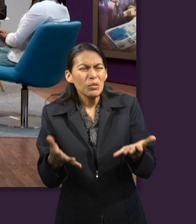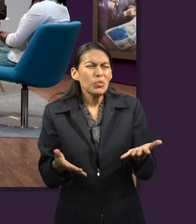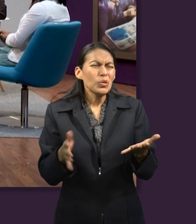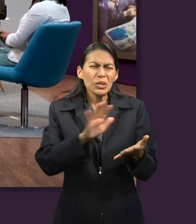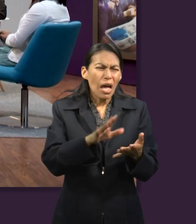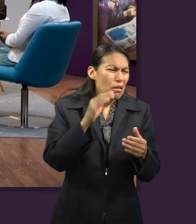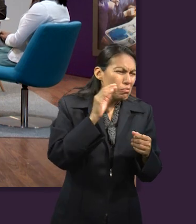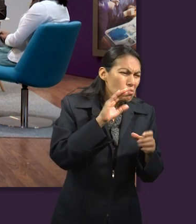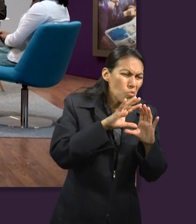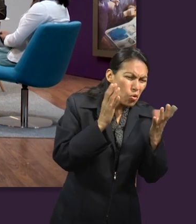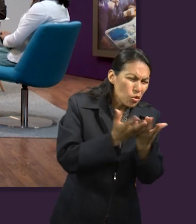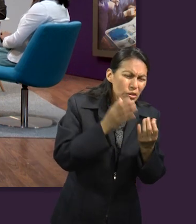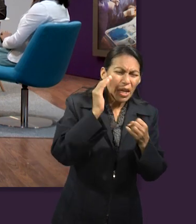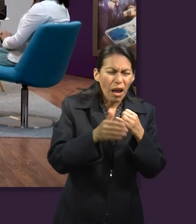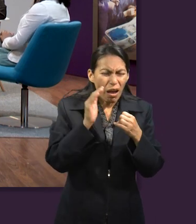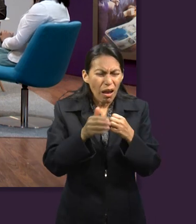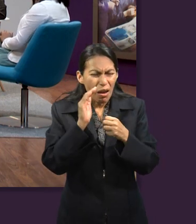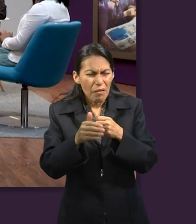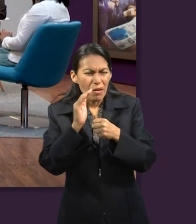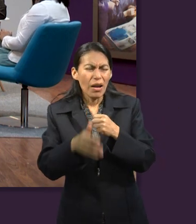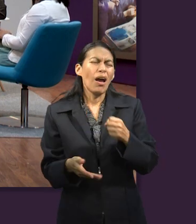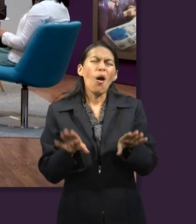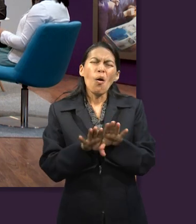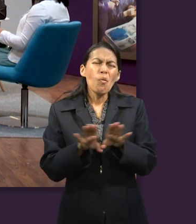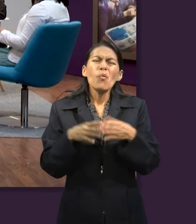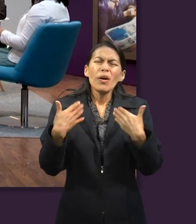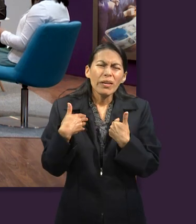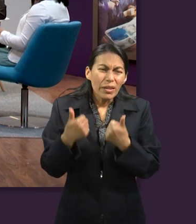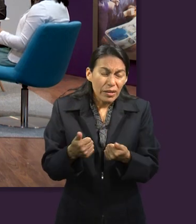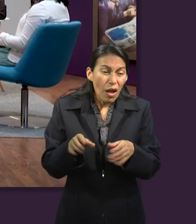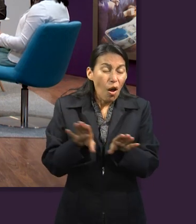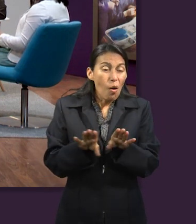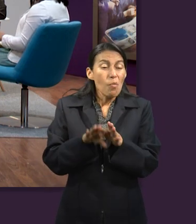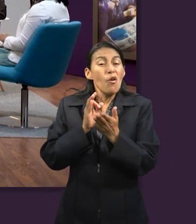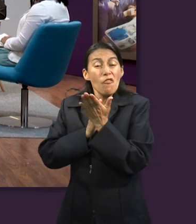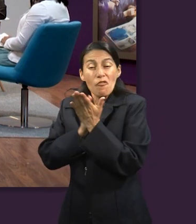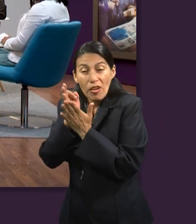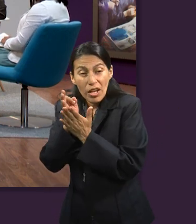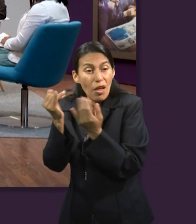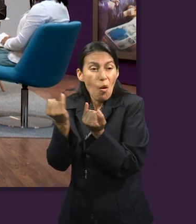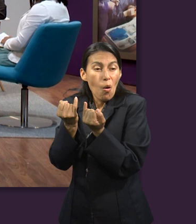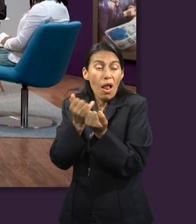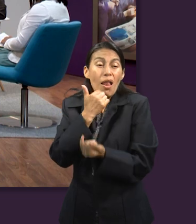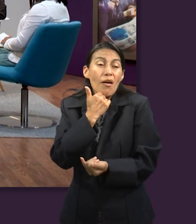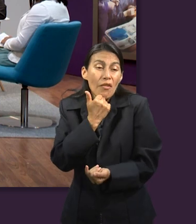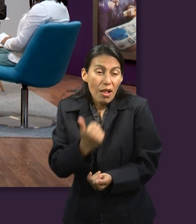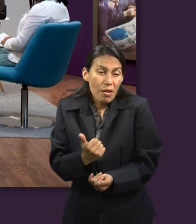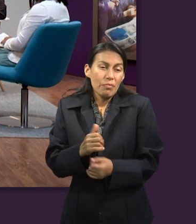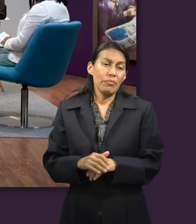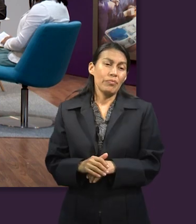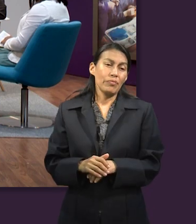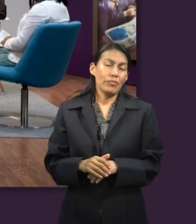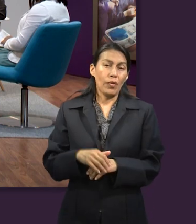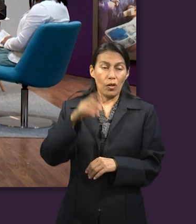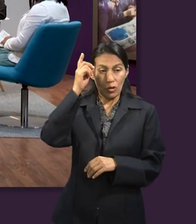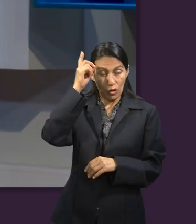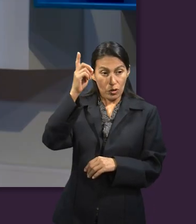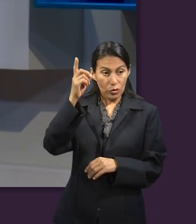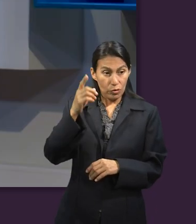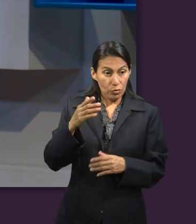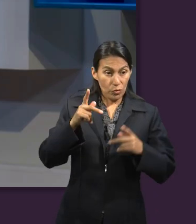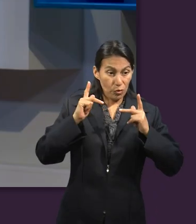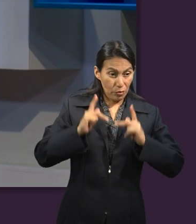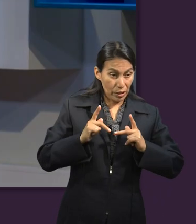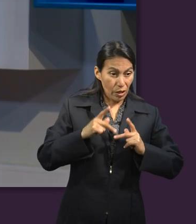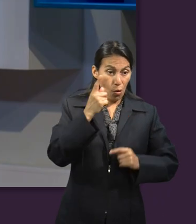tiempos como nosotros podemos relacionar o cómo podemos mantenernos hoy como lo hizo abraham no quizás